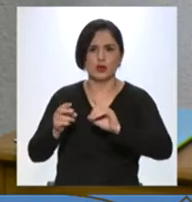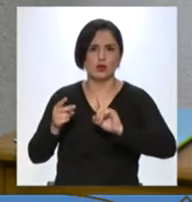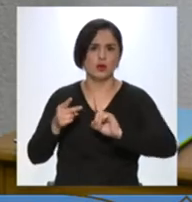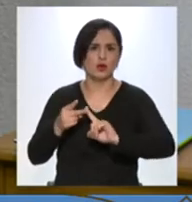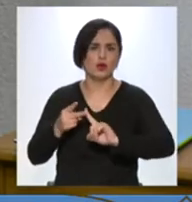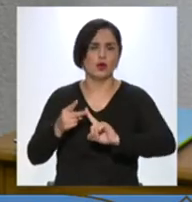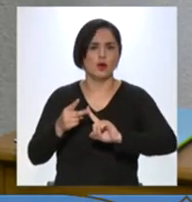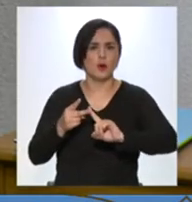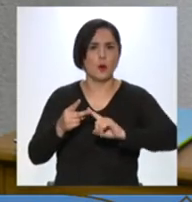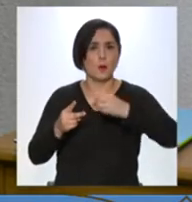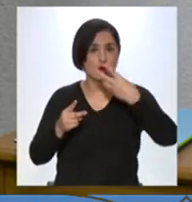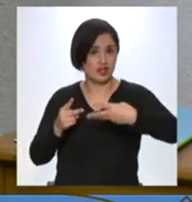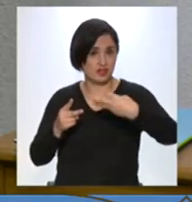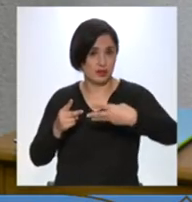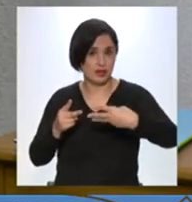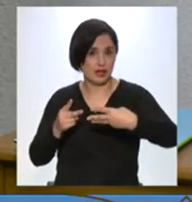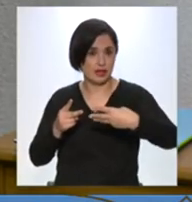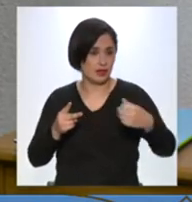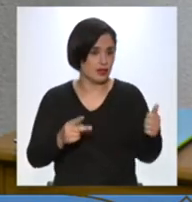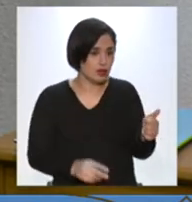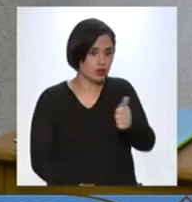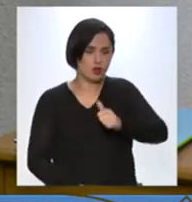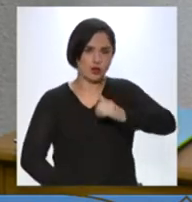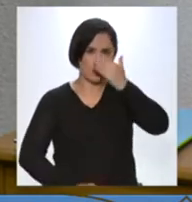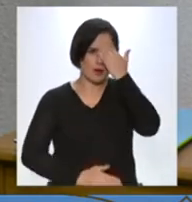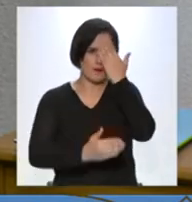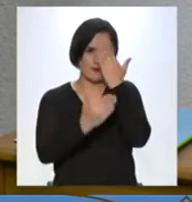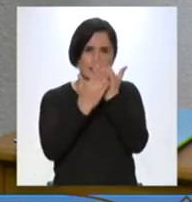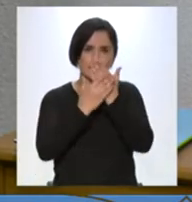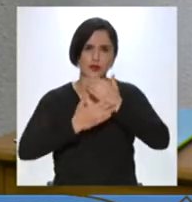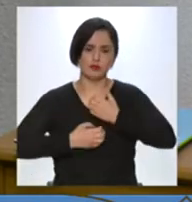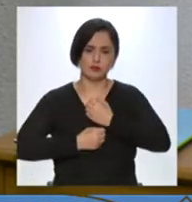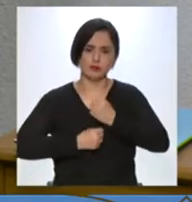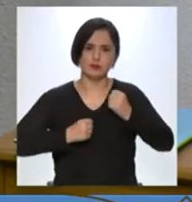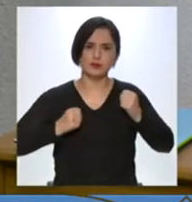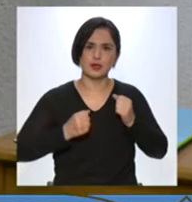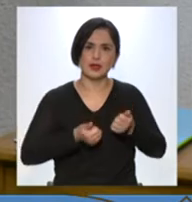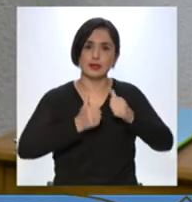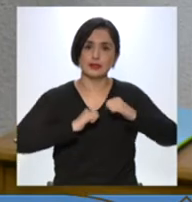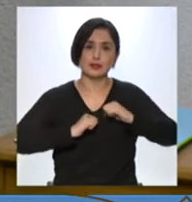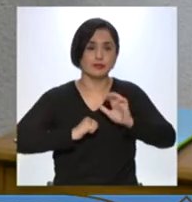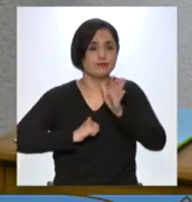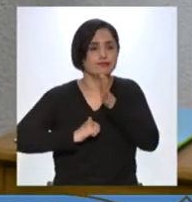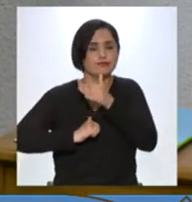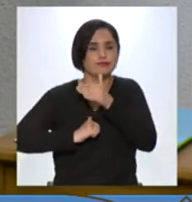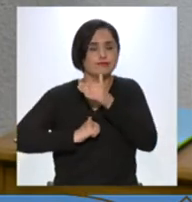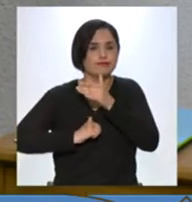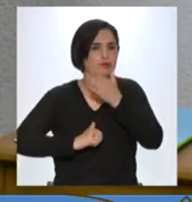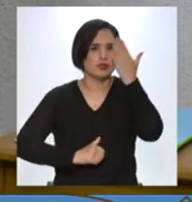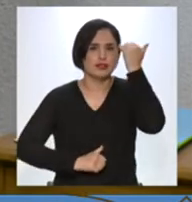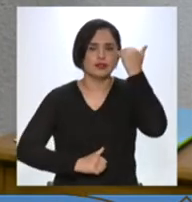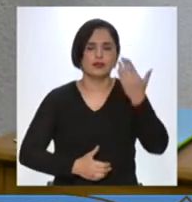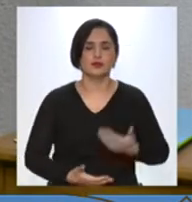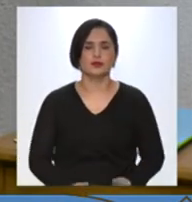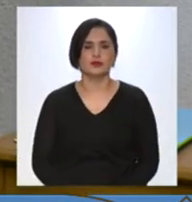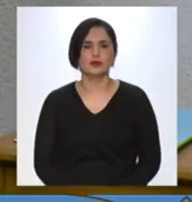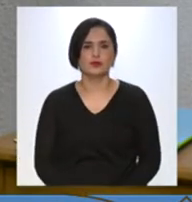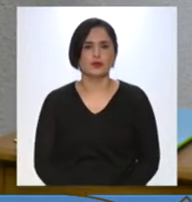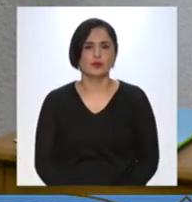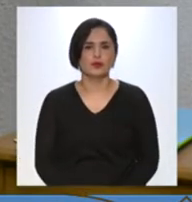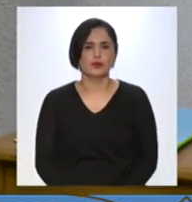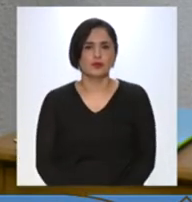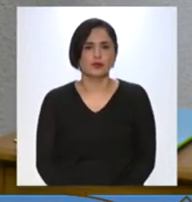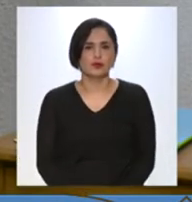país, que han afrontado con hidalguía y los desafíos inesperados de la pandemia. Las